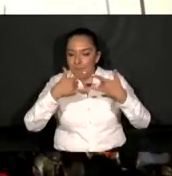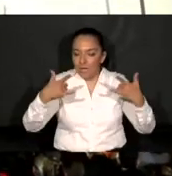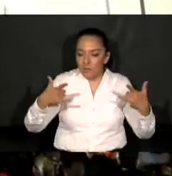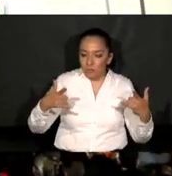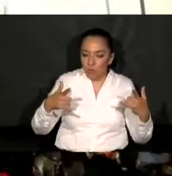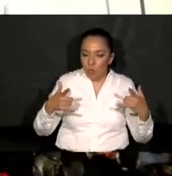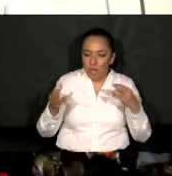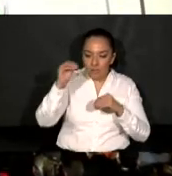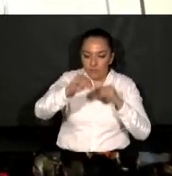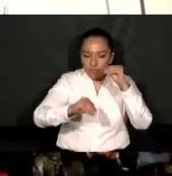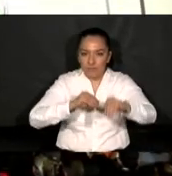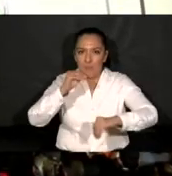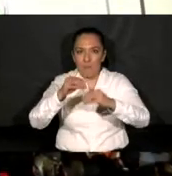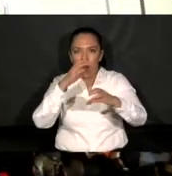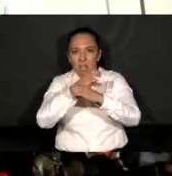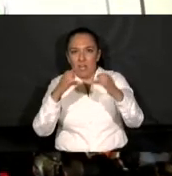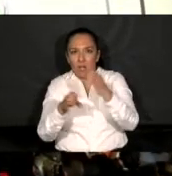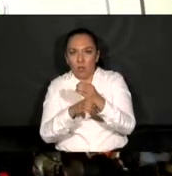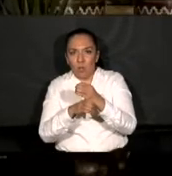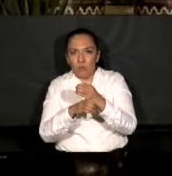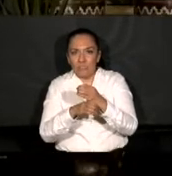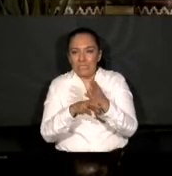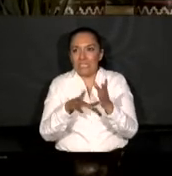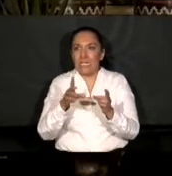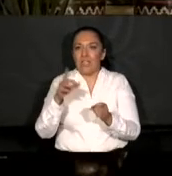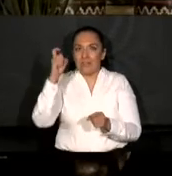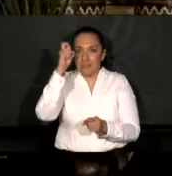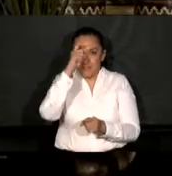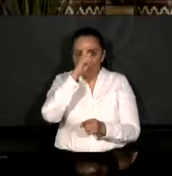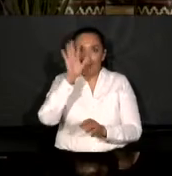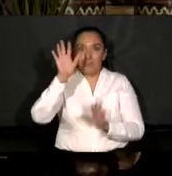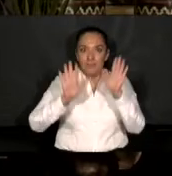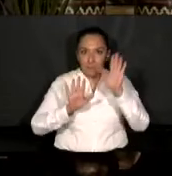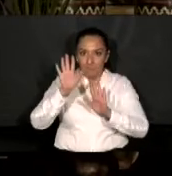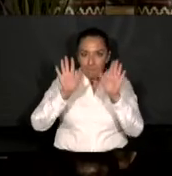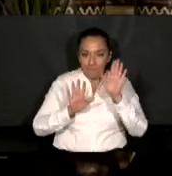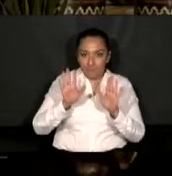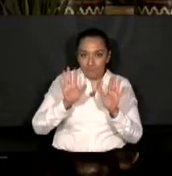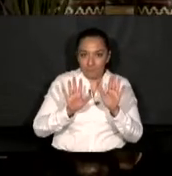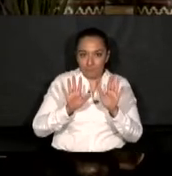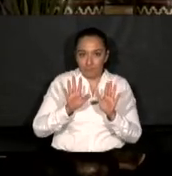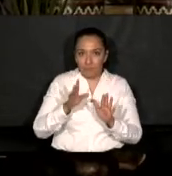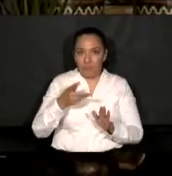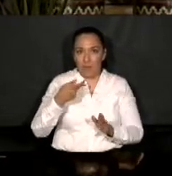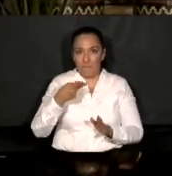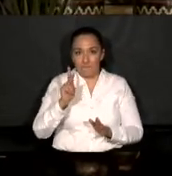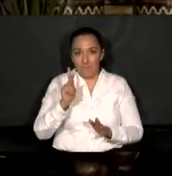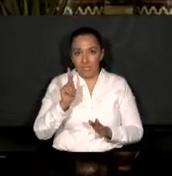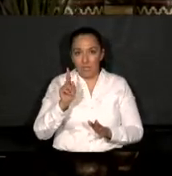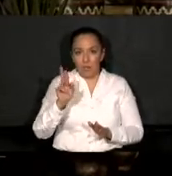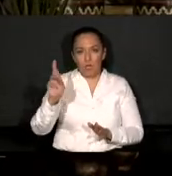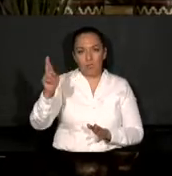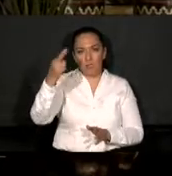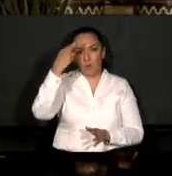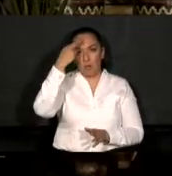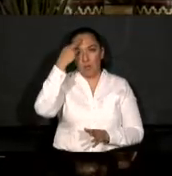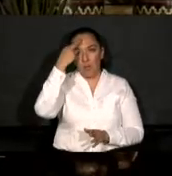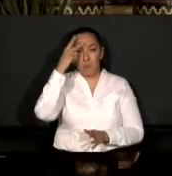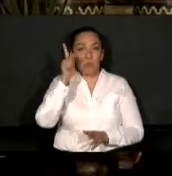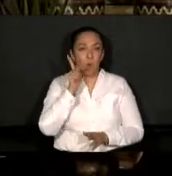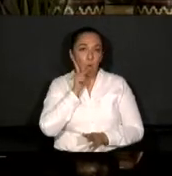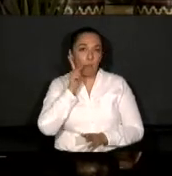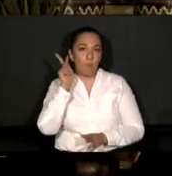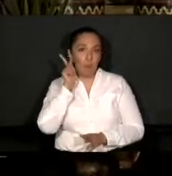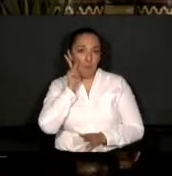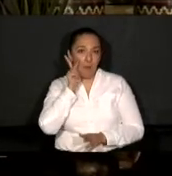esto una tormenta perfecta. Pero déjenme recuerdo lo que dice el Papa Francisco. El Papa